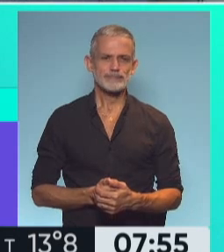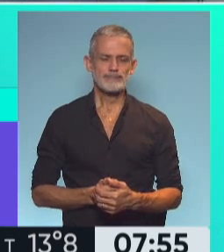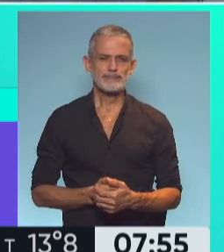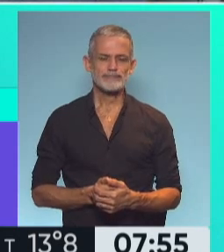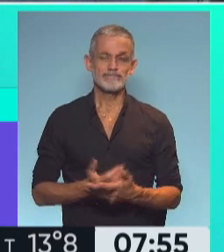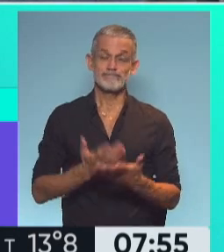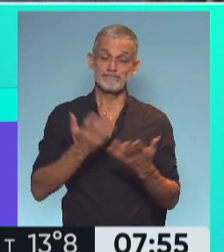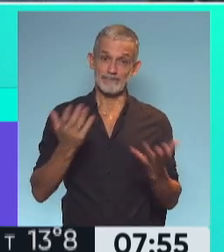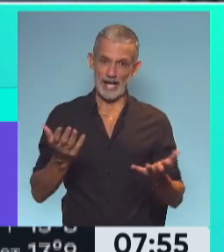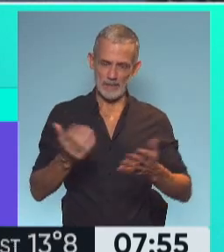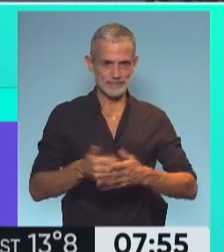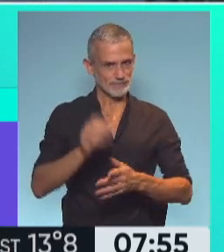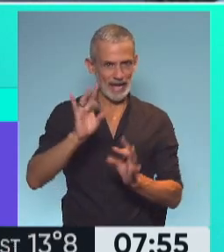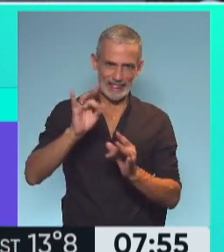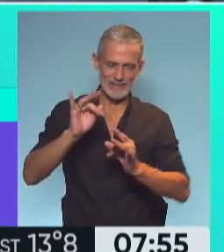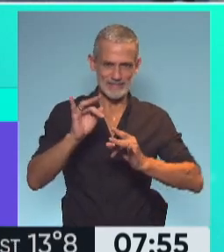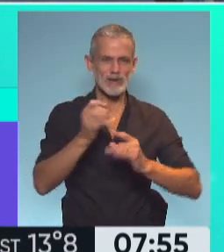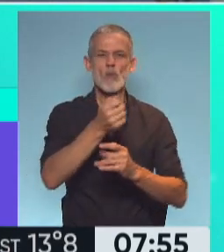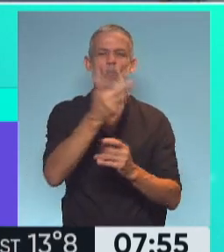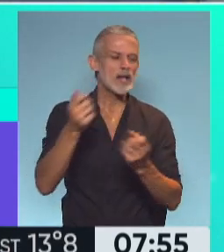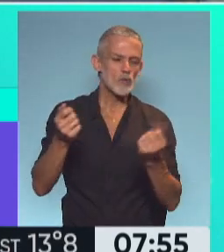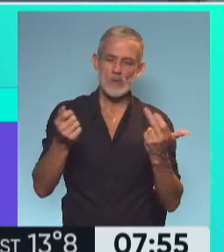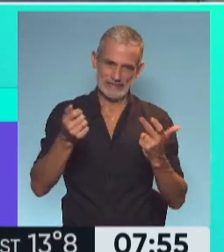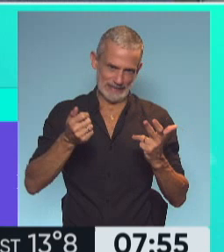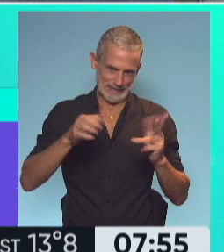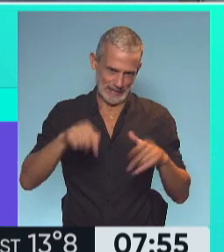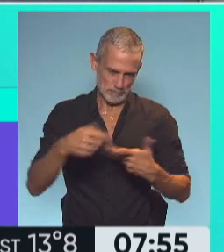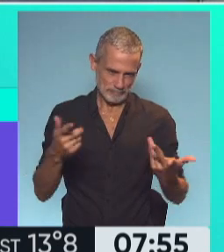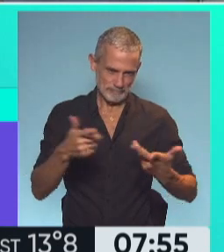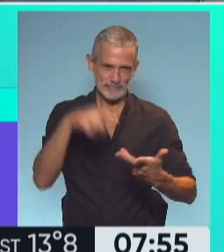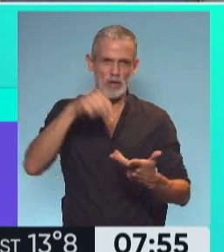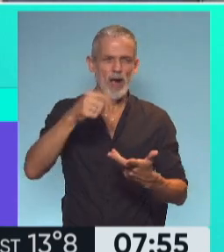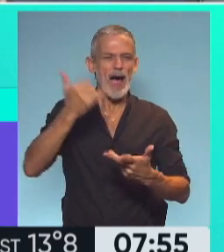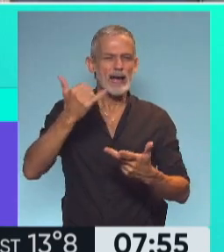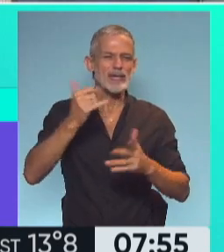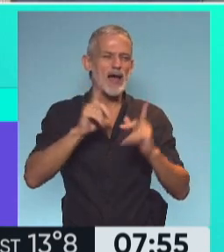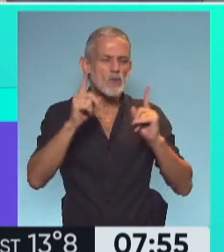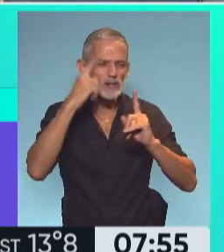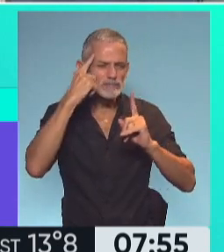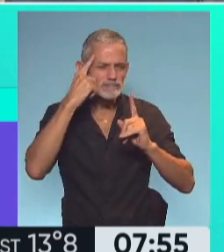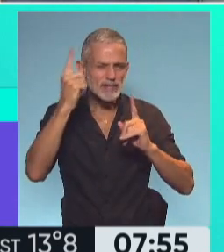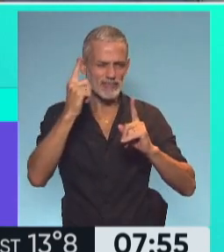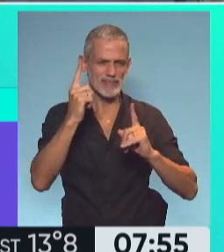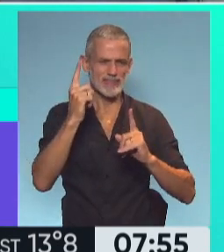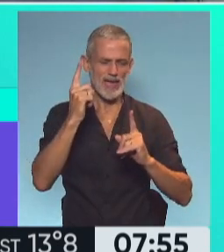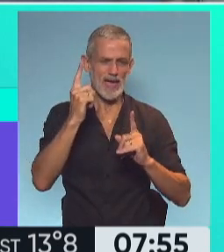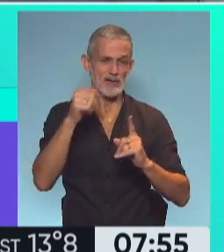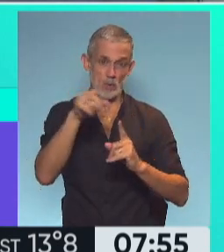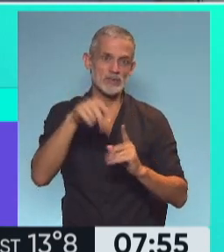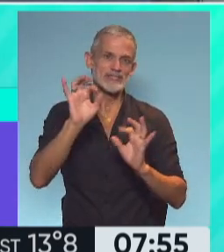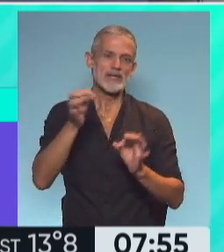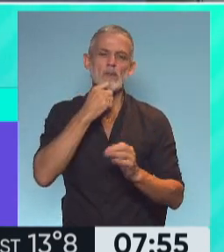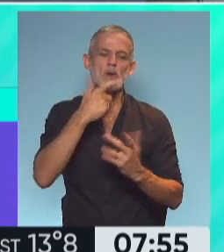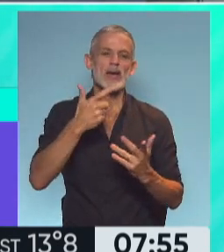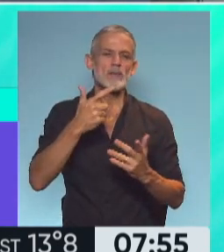A ver, es difícil ponerle un número. Lo que sabemos, hoy tenemos algunos conceptos que seguramente los han escuchado, como